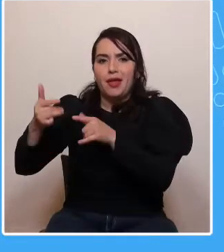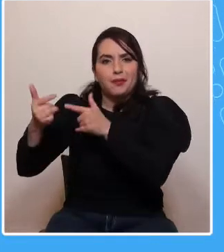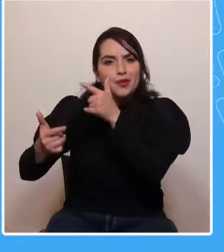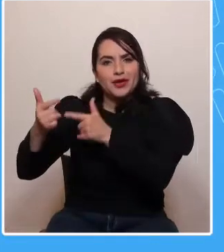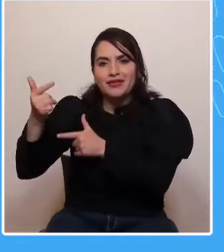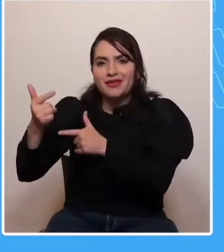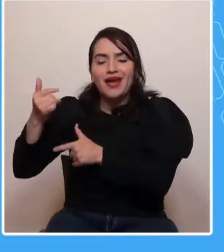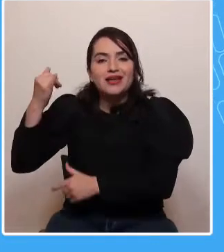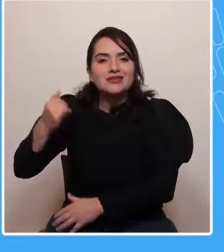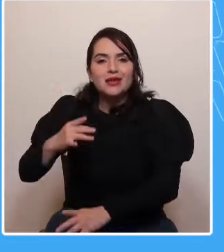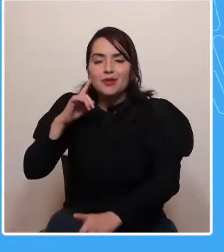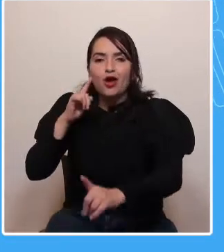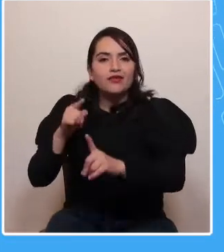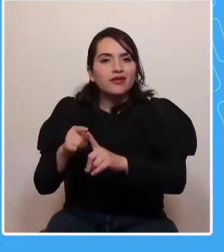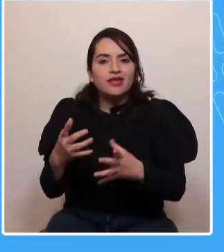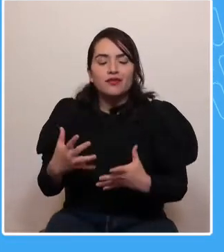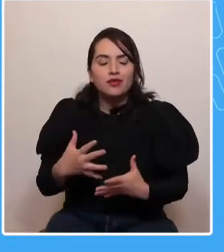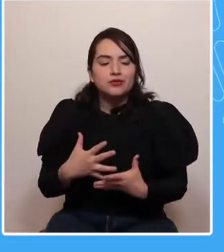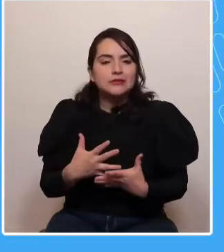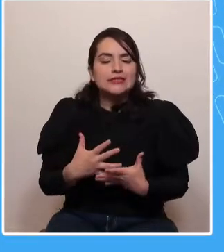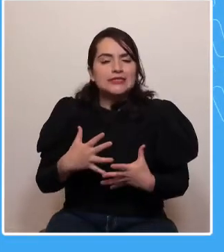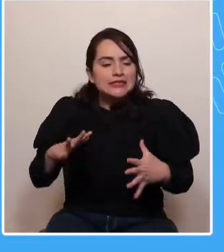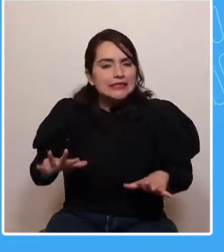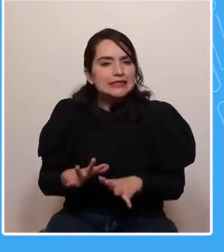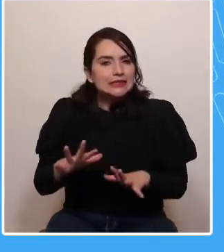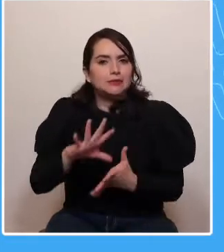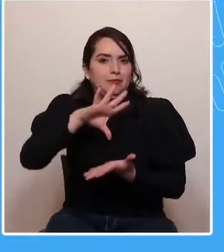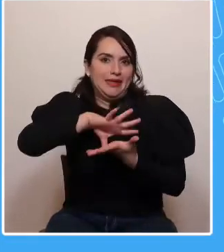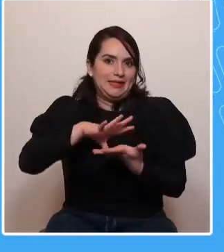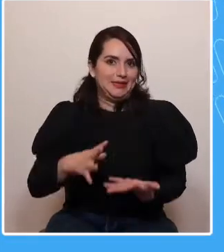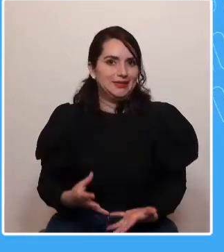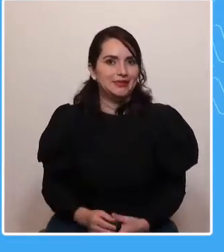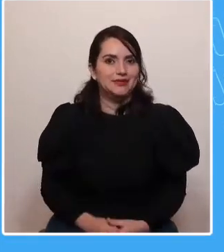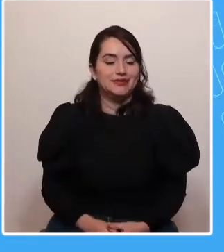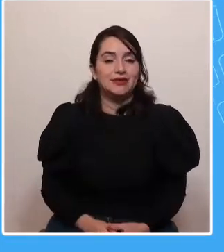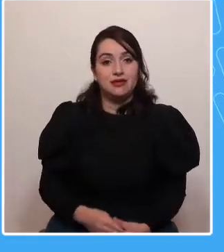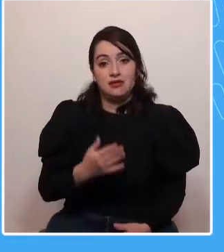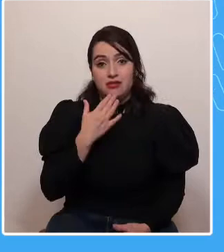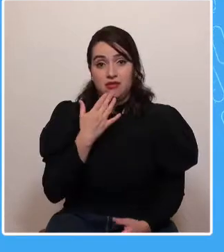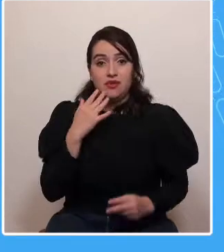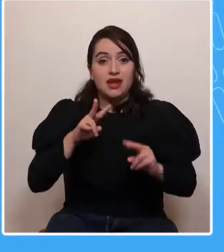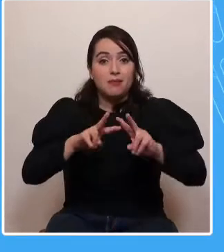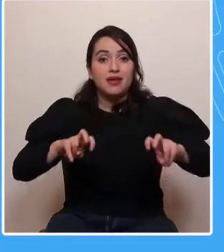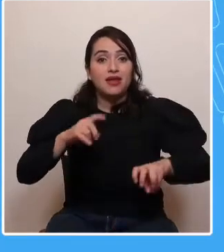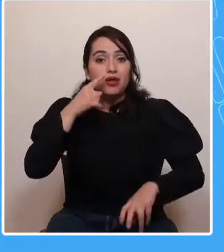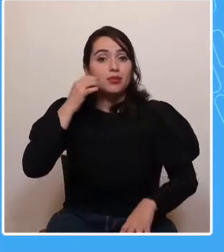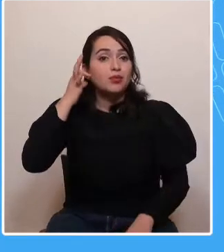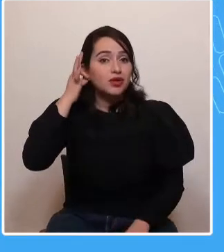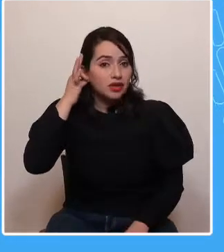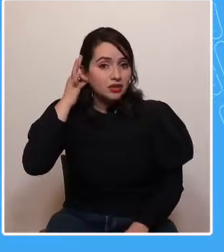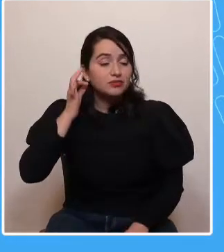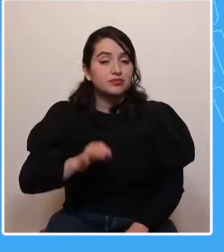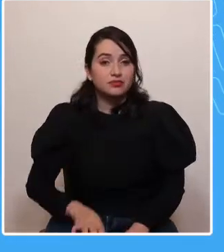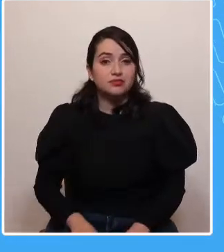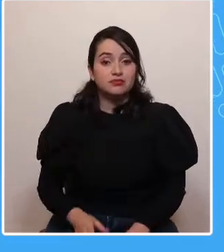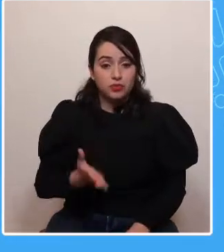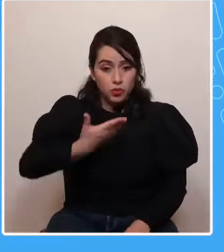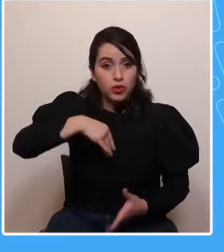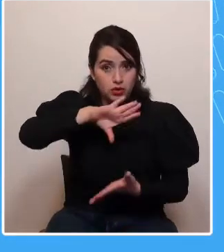jugándose el cuerpo y el alma por nuestro país. También por las investigadoras e investigadores de nuestro